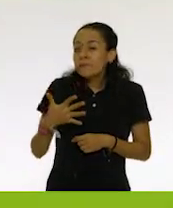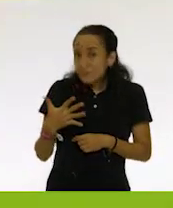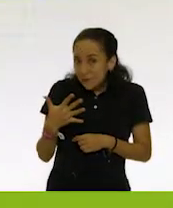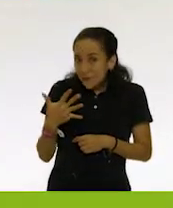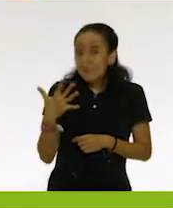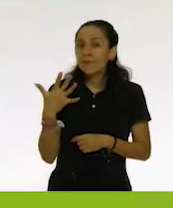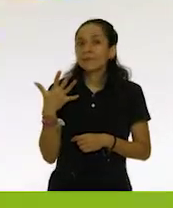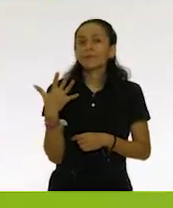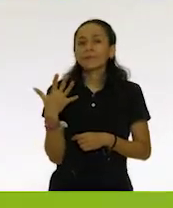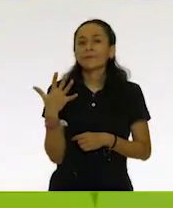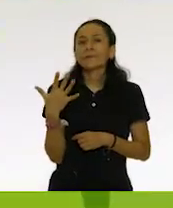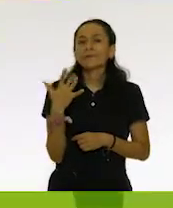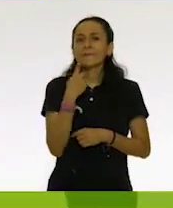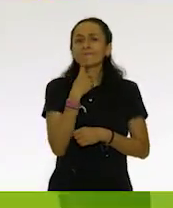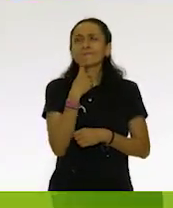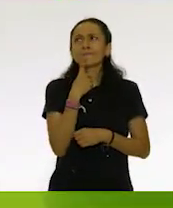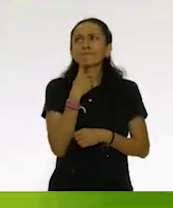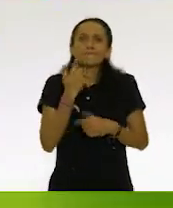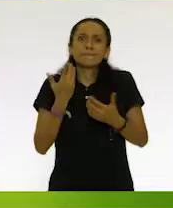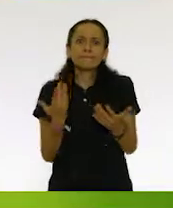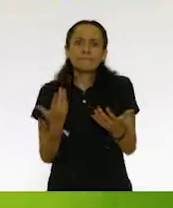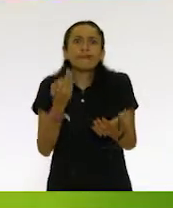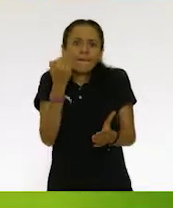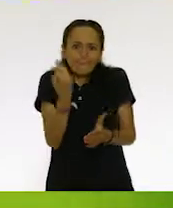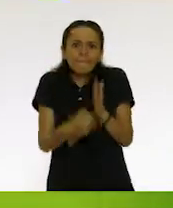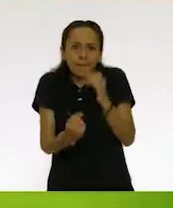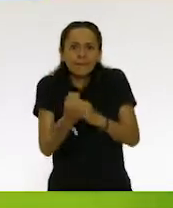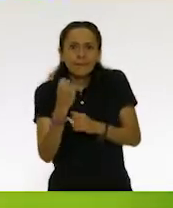1, 2, 3, 4, 5. ¡Entonces falta uno!